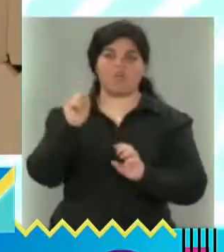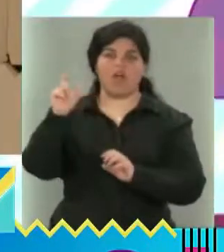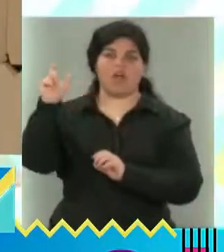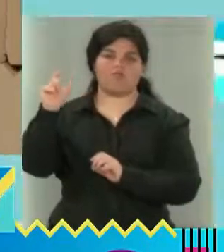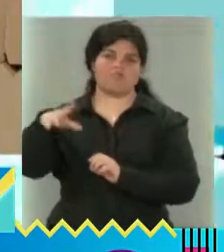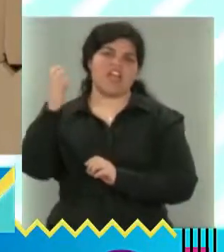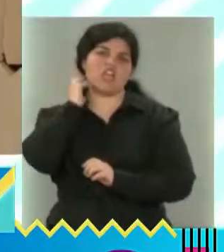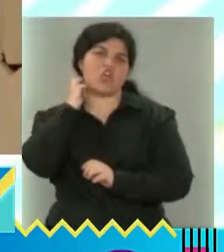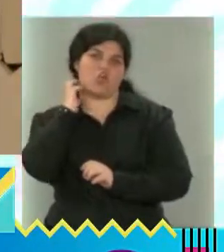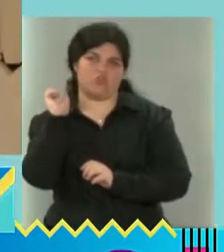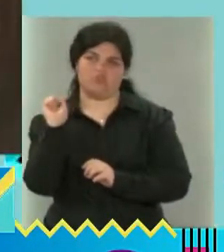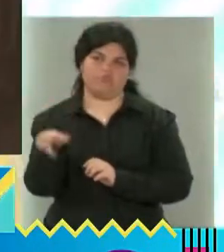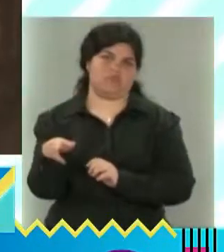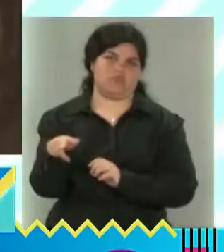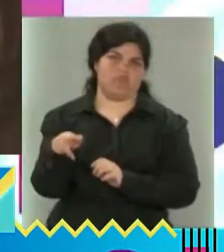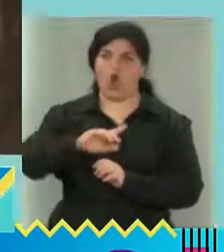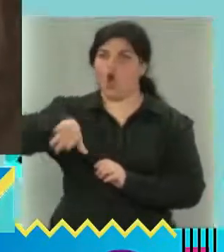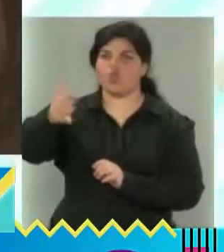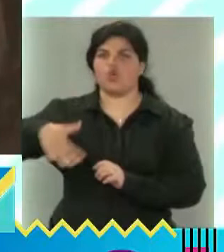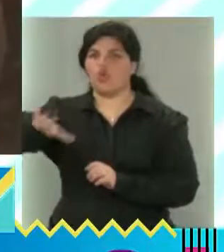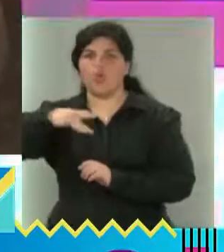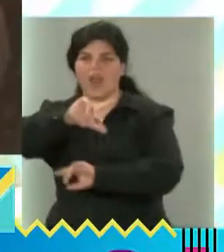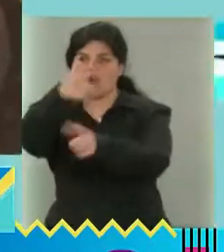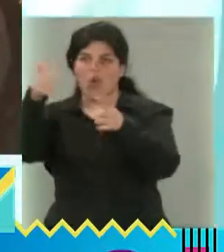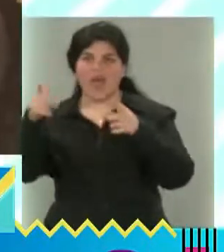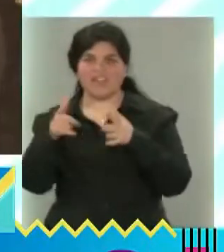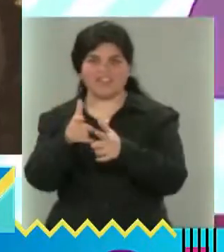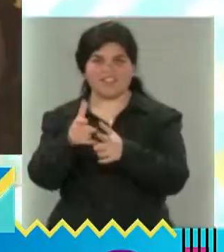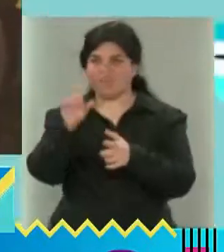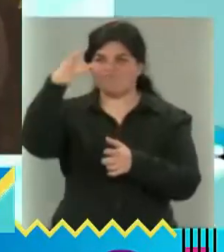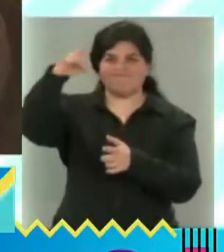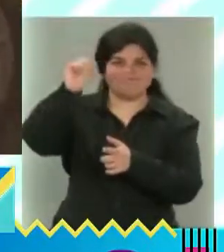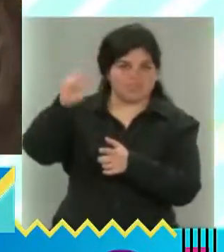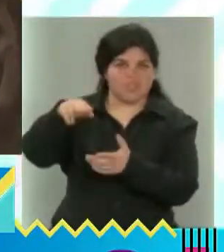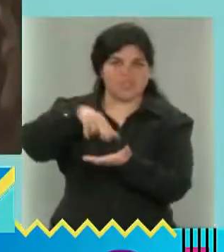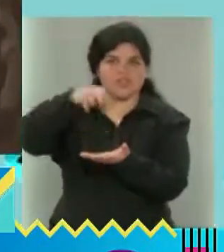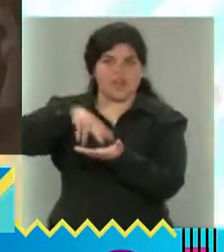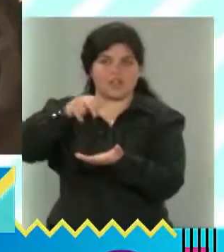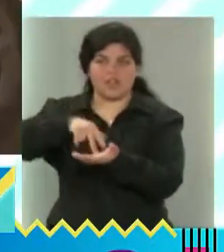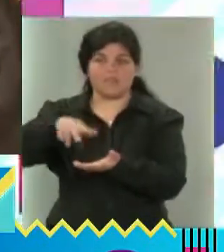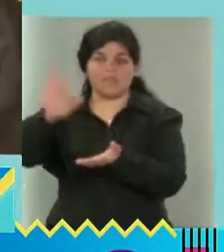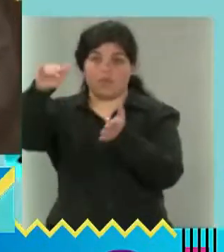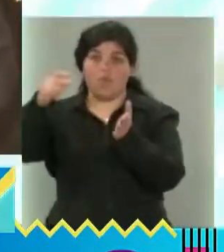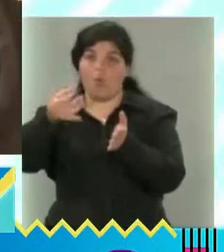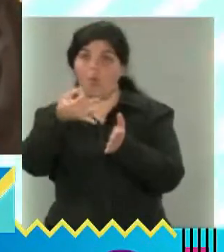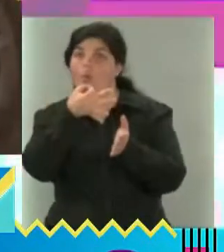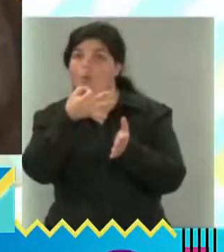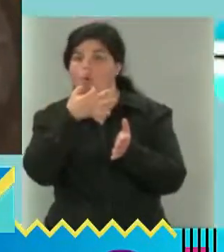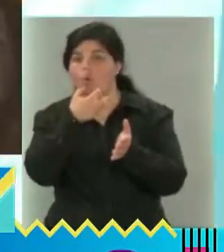no se encuentra prácticamente en otro lugar del mundo. Entonces, si bien es una blanca que ha ido acompañando al